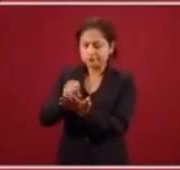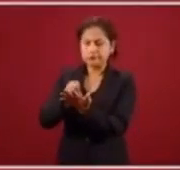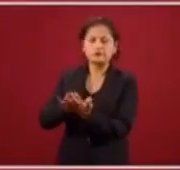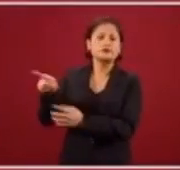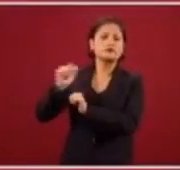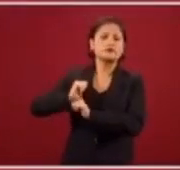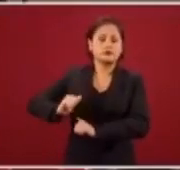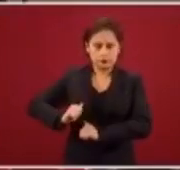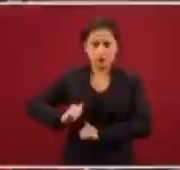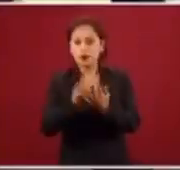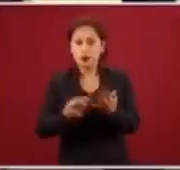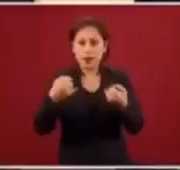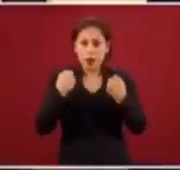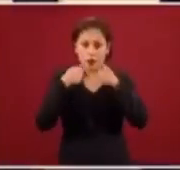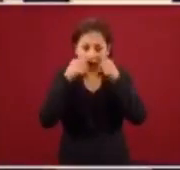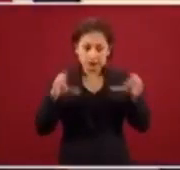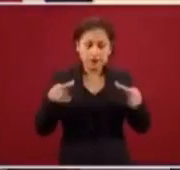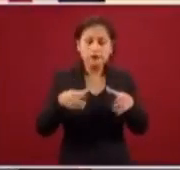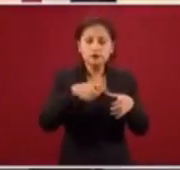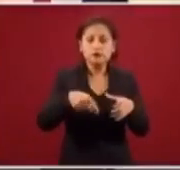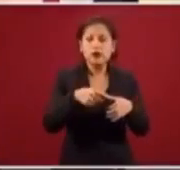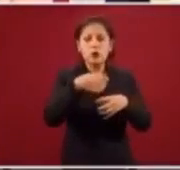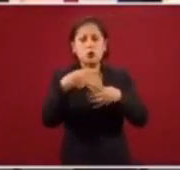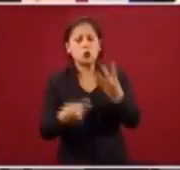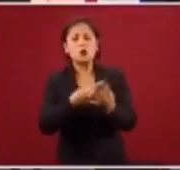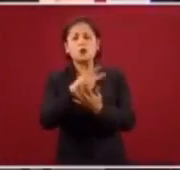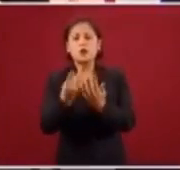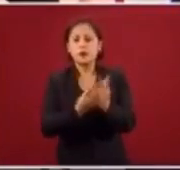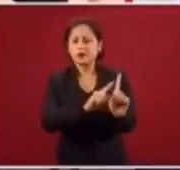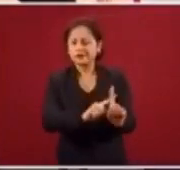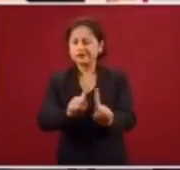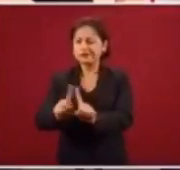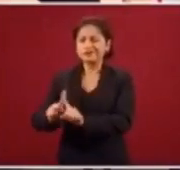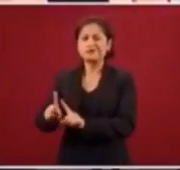públicos, todos. Va a aparecer